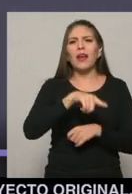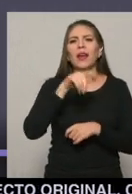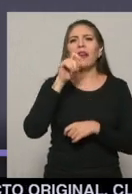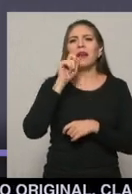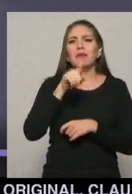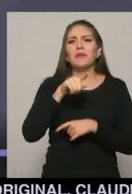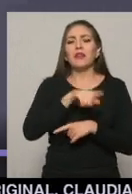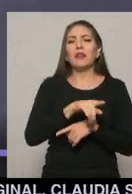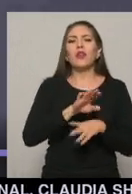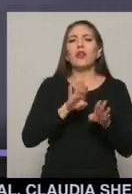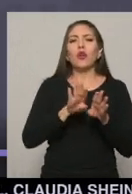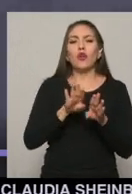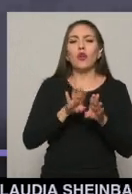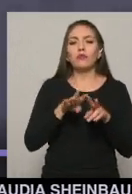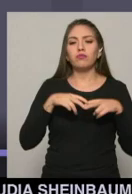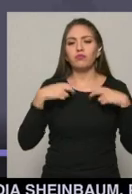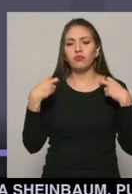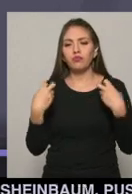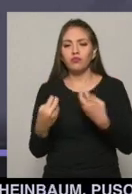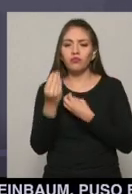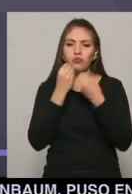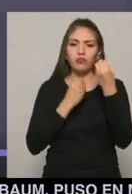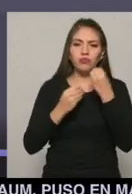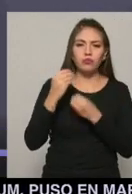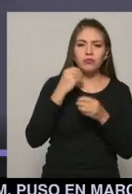de sentarnos en una mesa, de compartir los